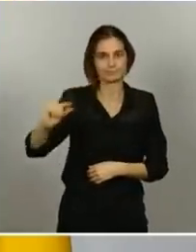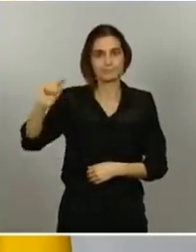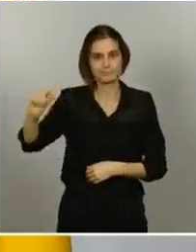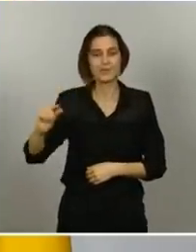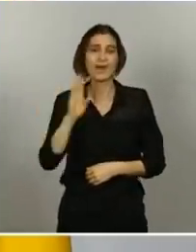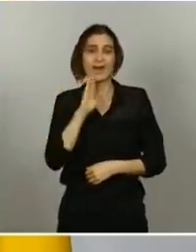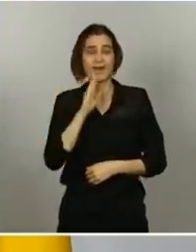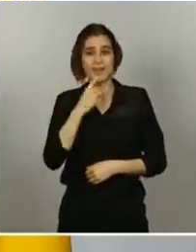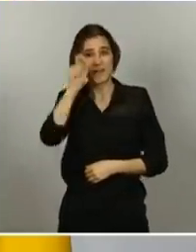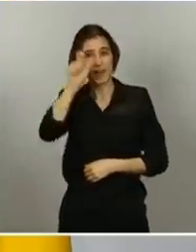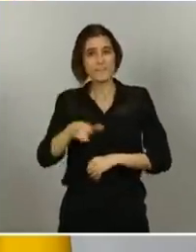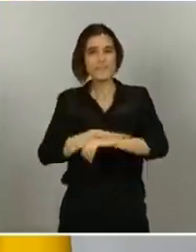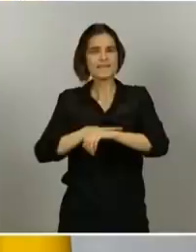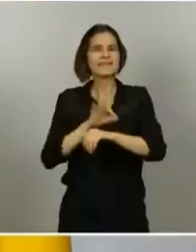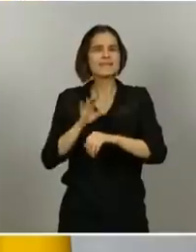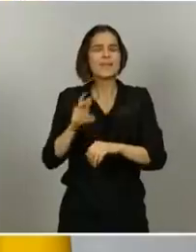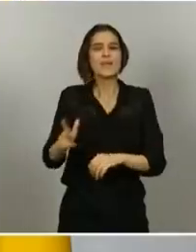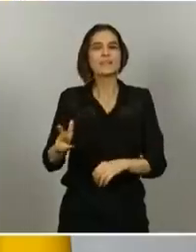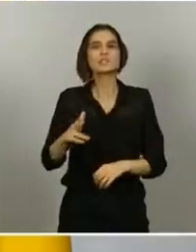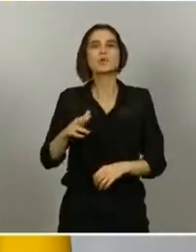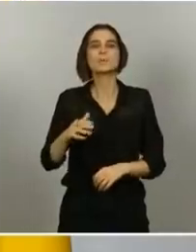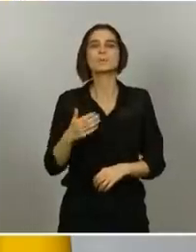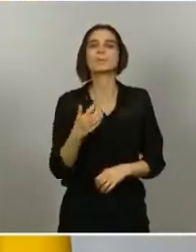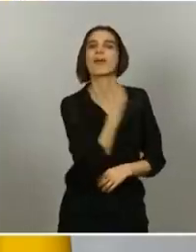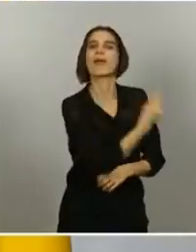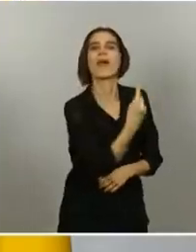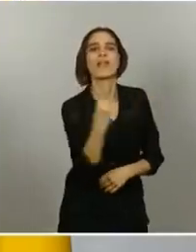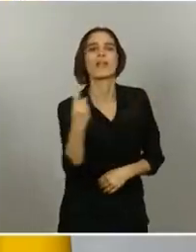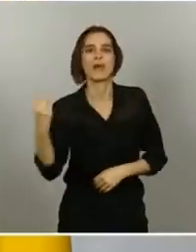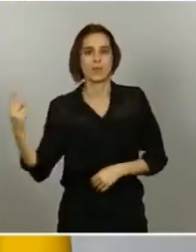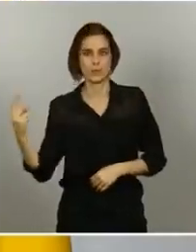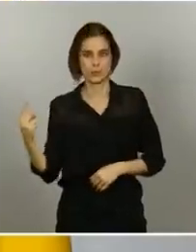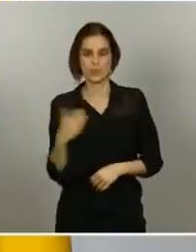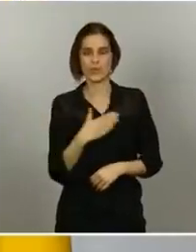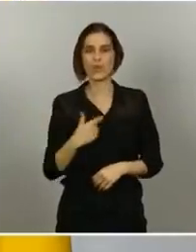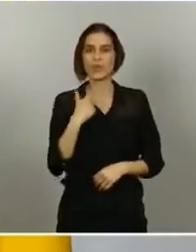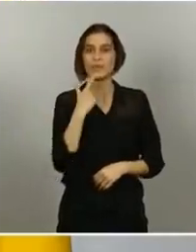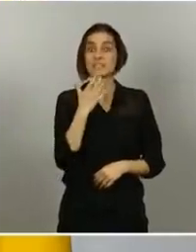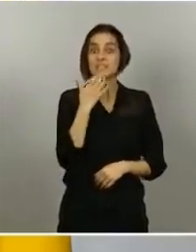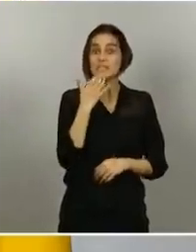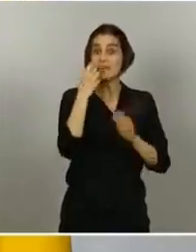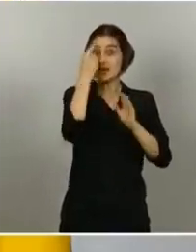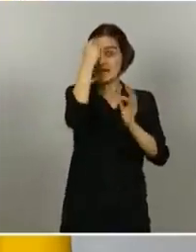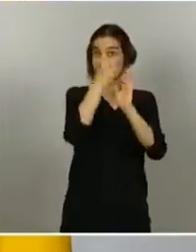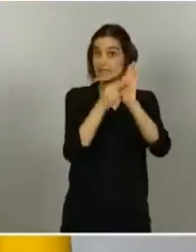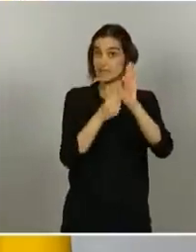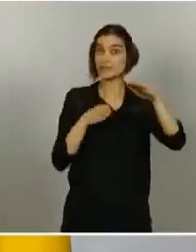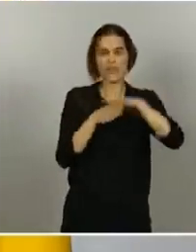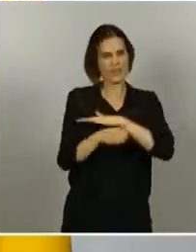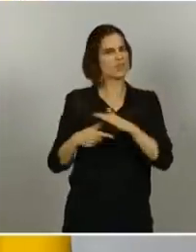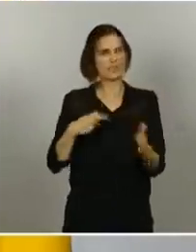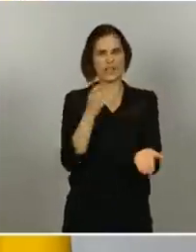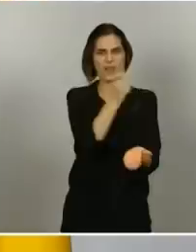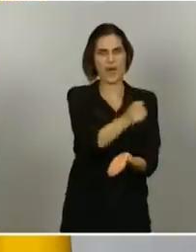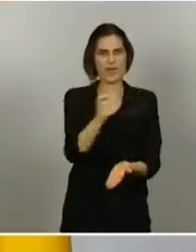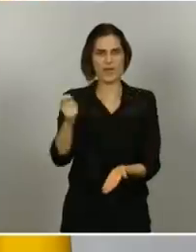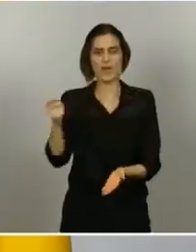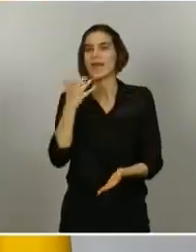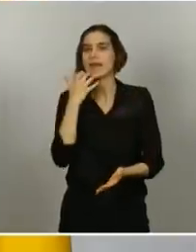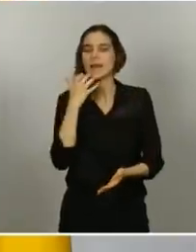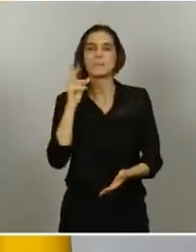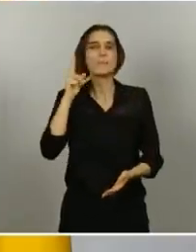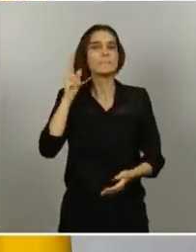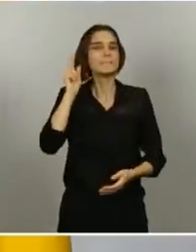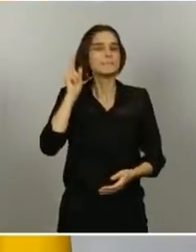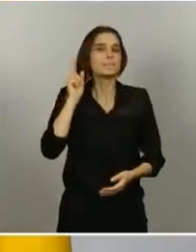Isto significa que se recibirá sempre que se cumplan os requisitos de acceso, como ocorre, por exemplo, con o direito a unha pensión de jubilación ou a